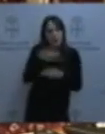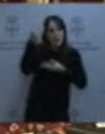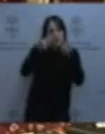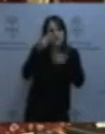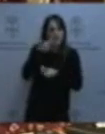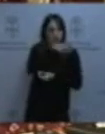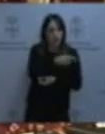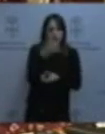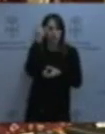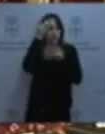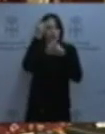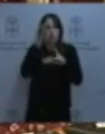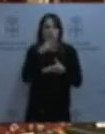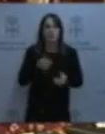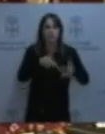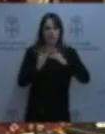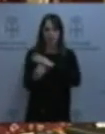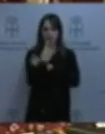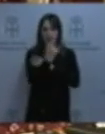demasiado tontos para permitir que les engañasen?